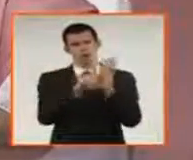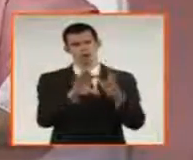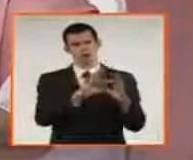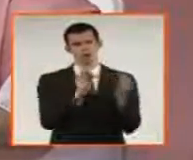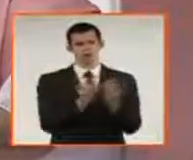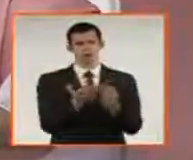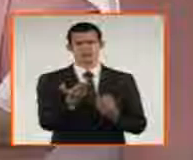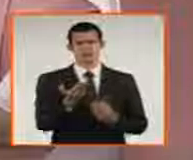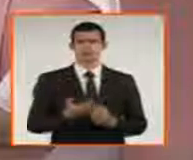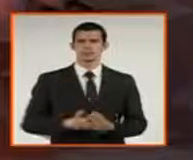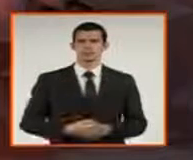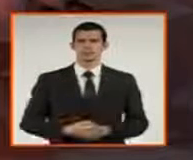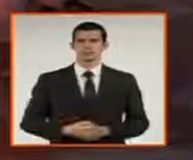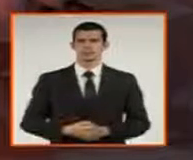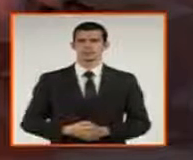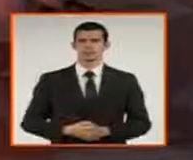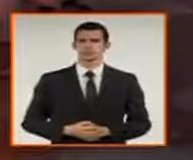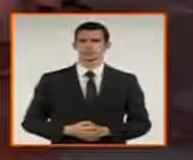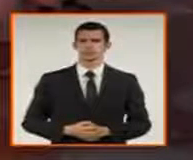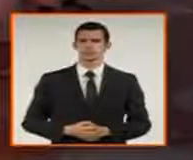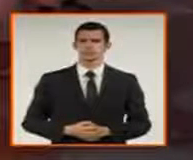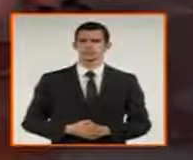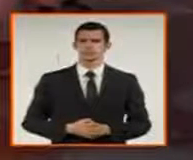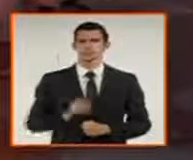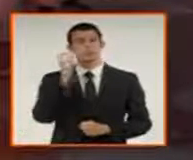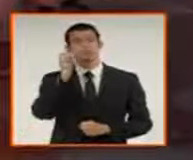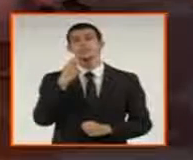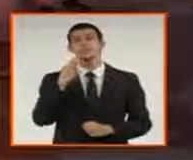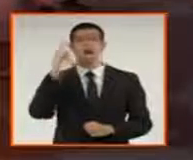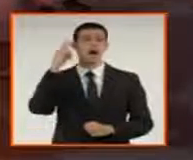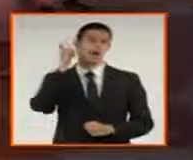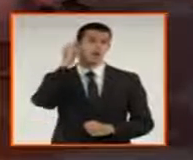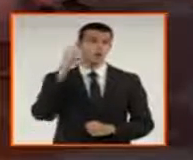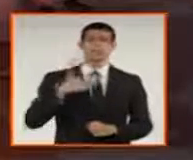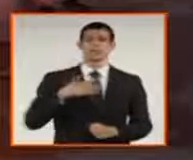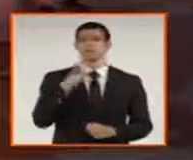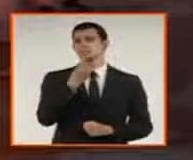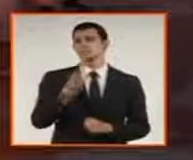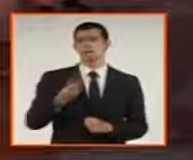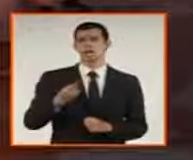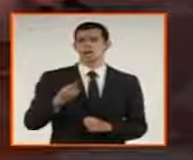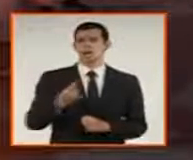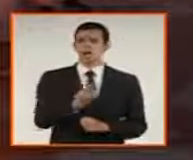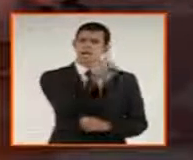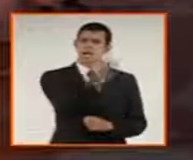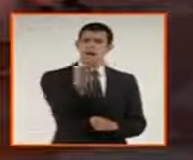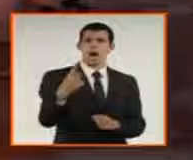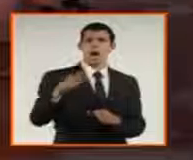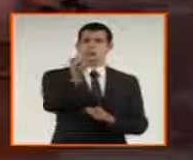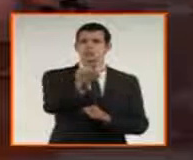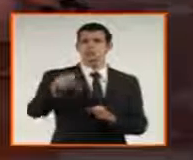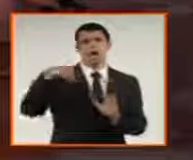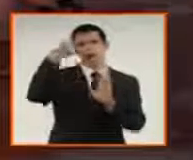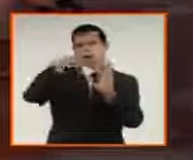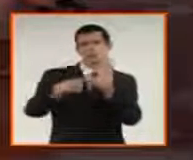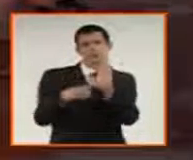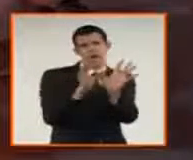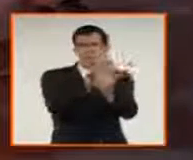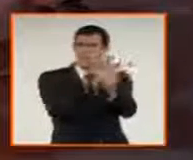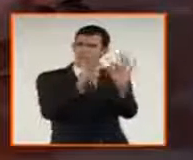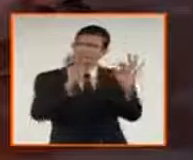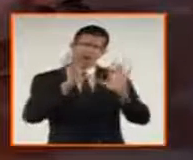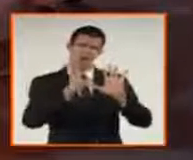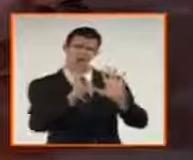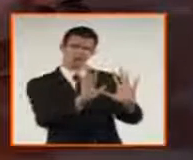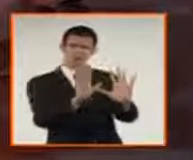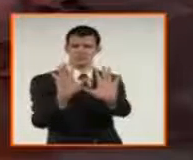abuela decía que cada persona es un mundo, y aquí se puede decir que cada familia es un mundo también, y está lleno de singularidades que solamente